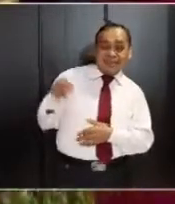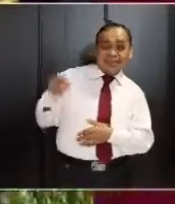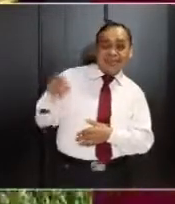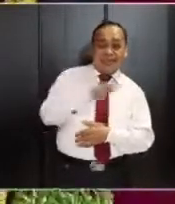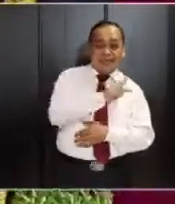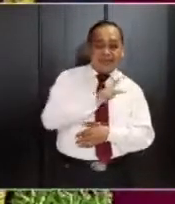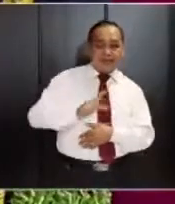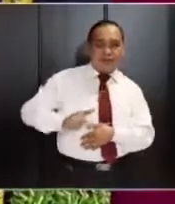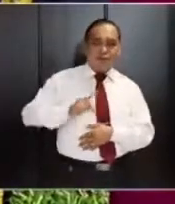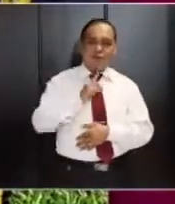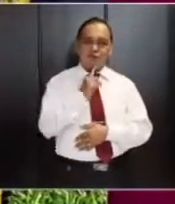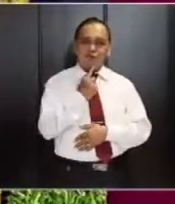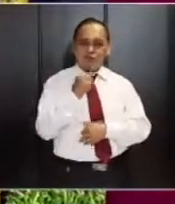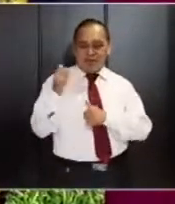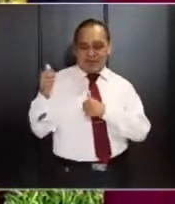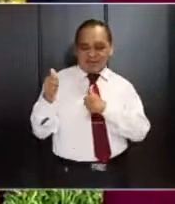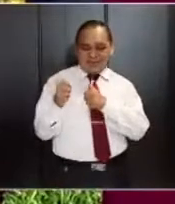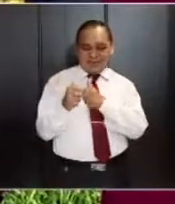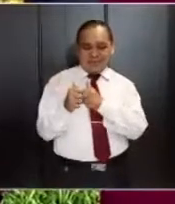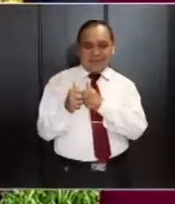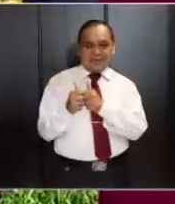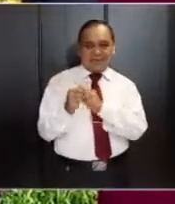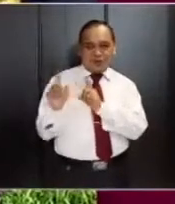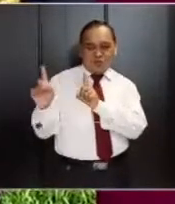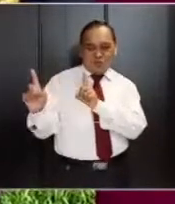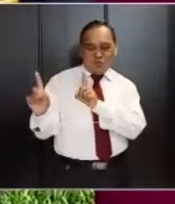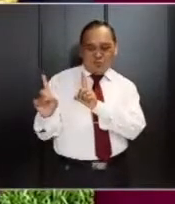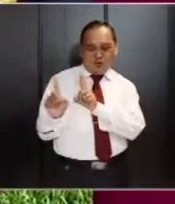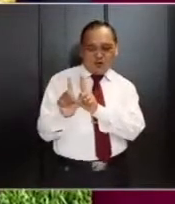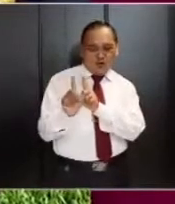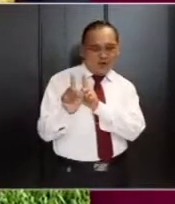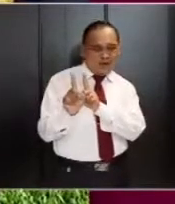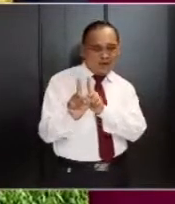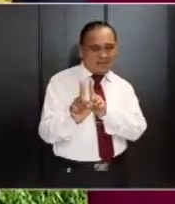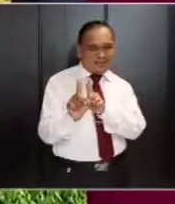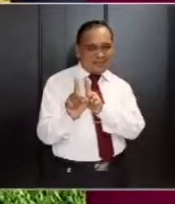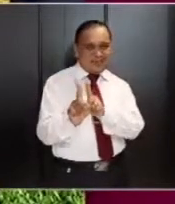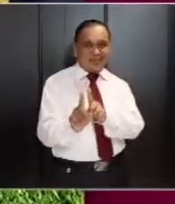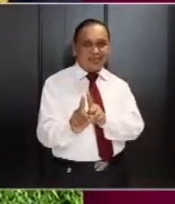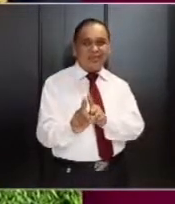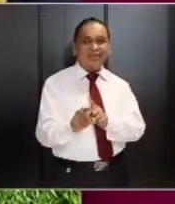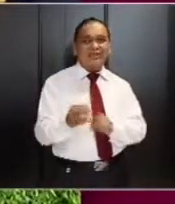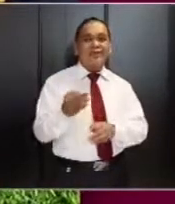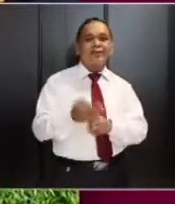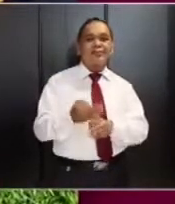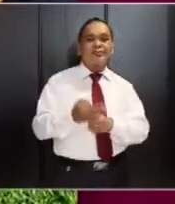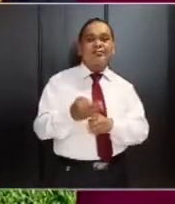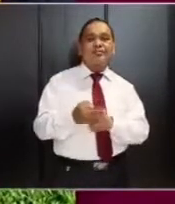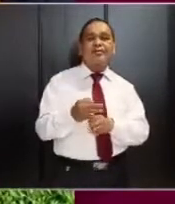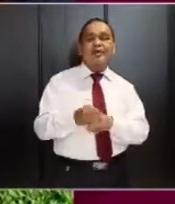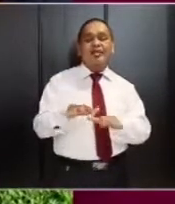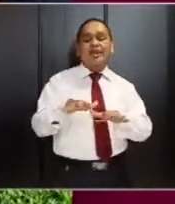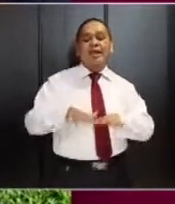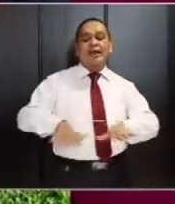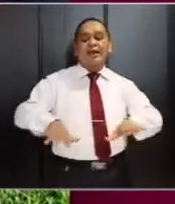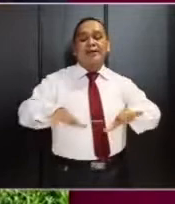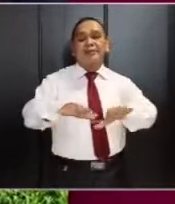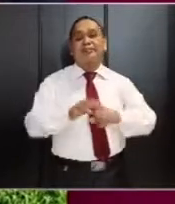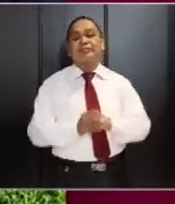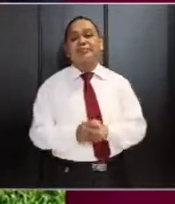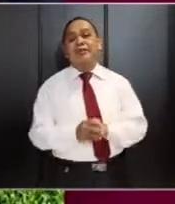pues además que mi pareja sea embajador es una casualidad. Ahí estamos en el patio de la